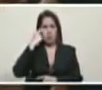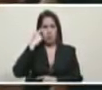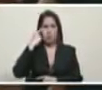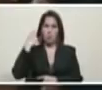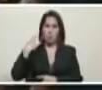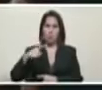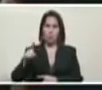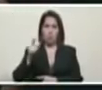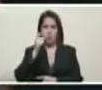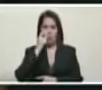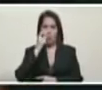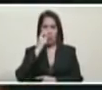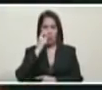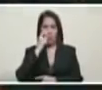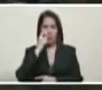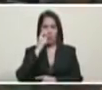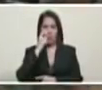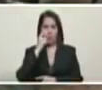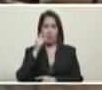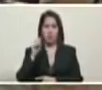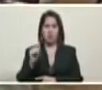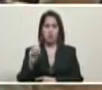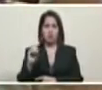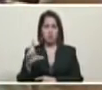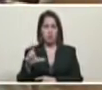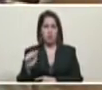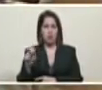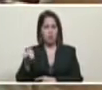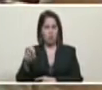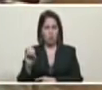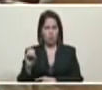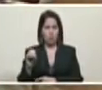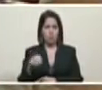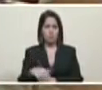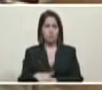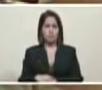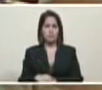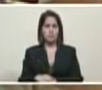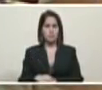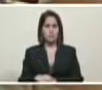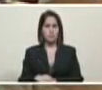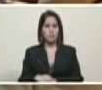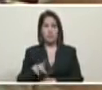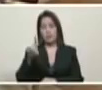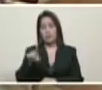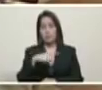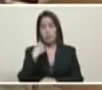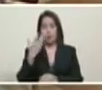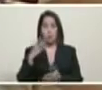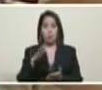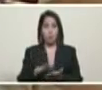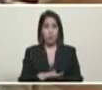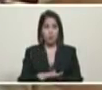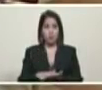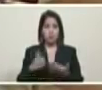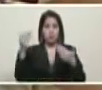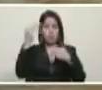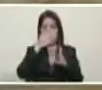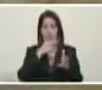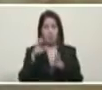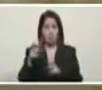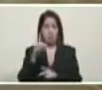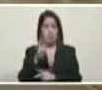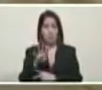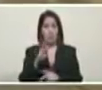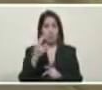mayor de tercera, Solano Guevara, Alfredo Antonio, igualmente fallecido en este ataque terrorista del pasado 4